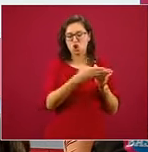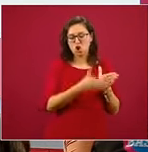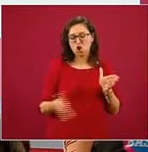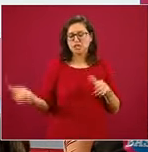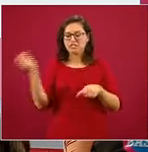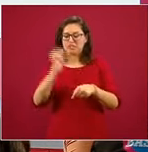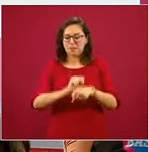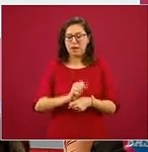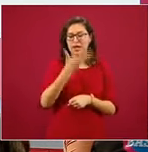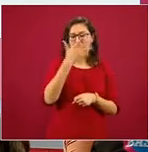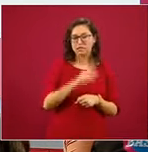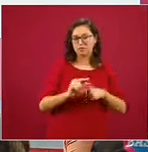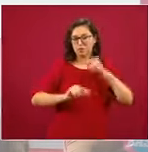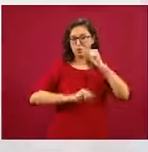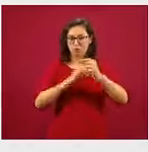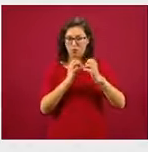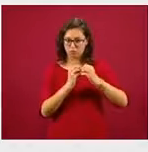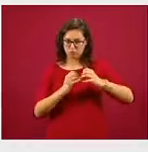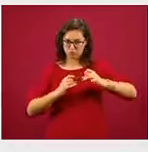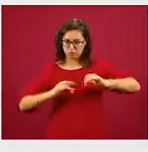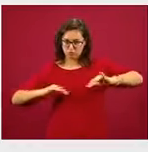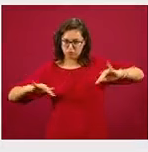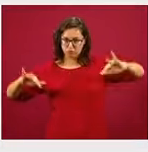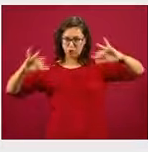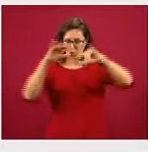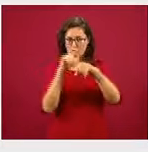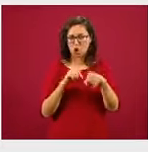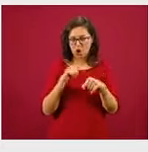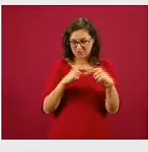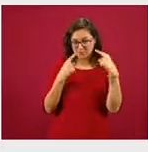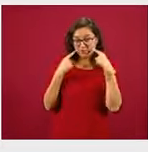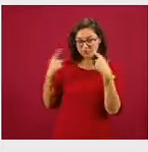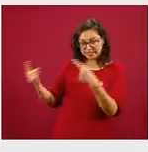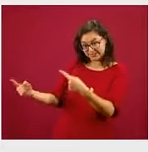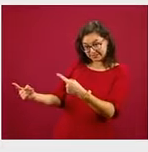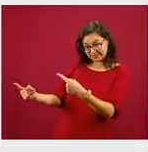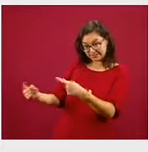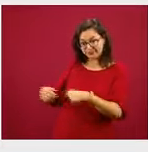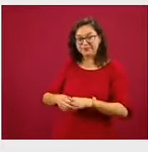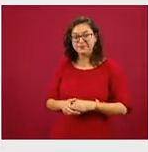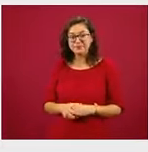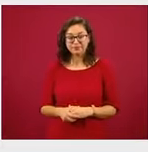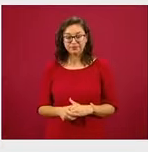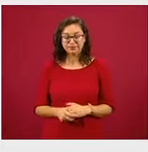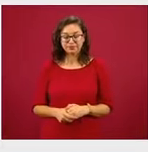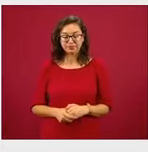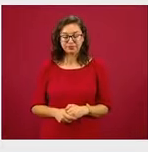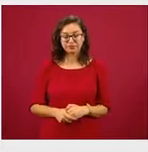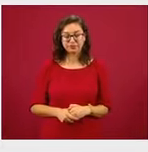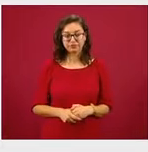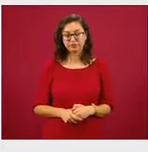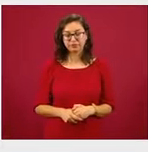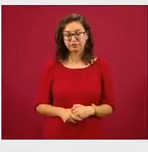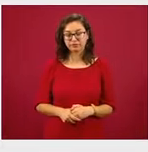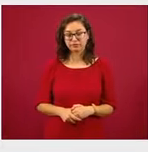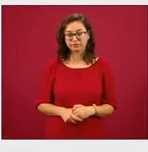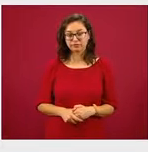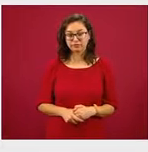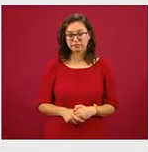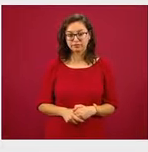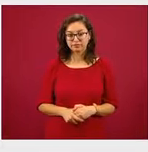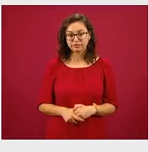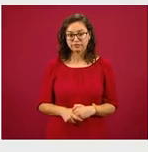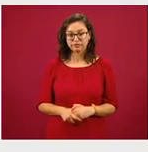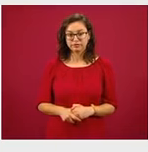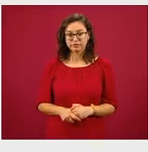casos, semana 11 tampoco, en la semana 12 y en el municipio capital empiezan los primeros casos, luego en las siguientes semanas empieza ya a haber